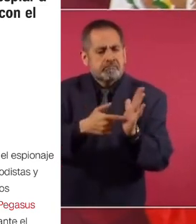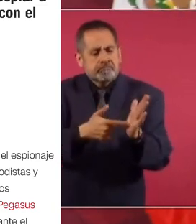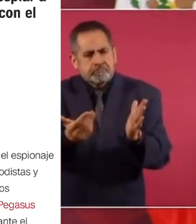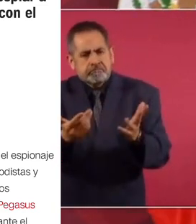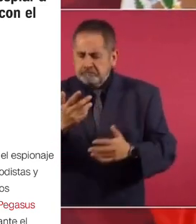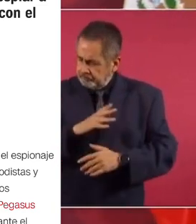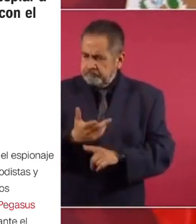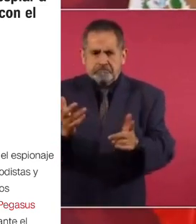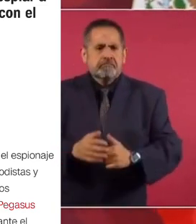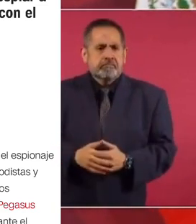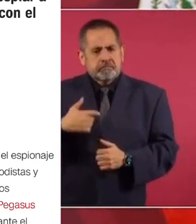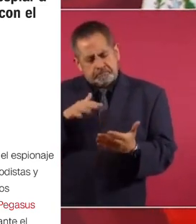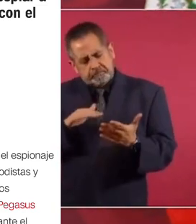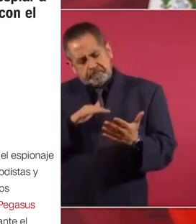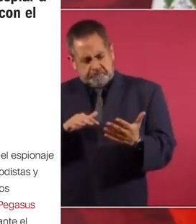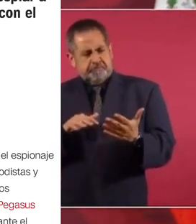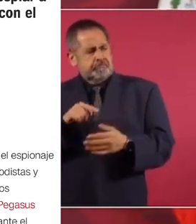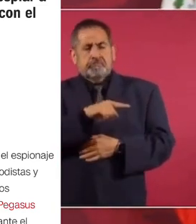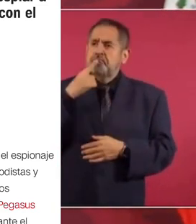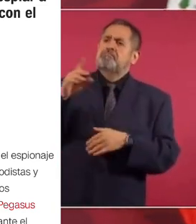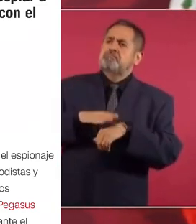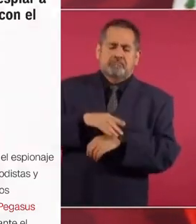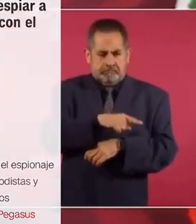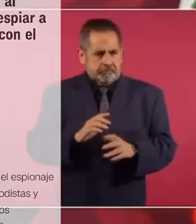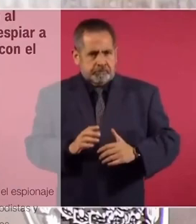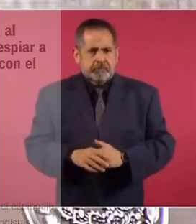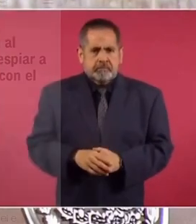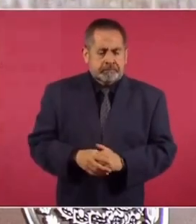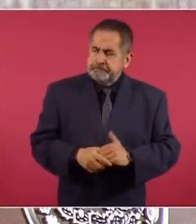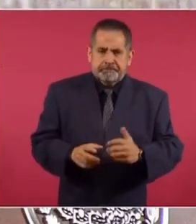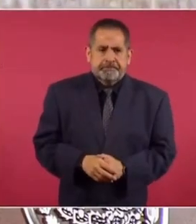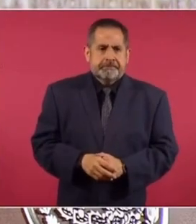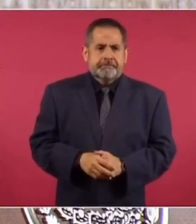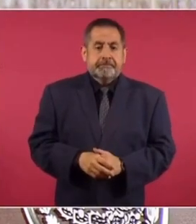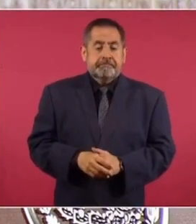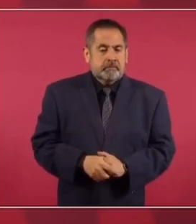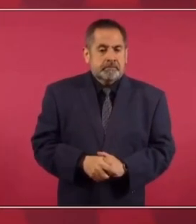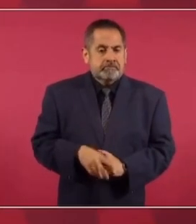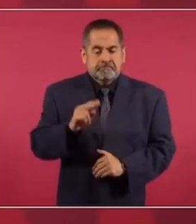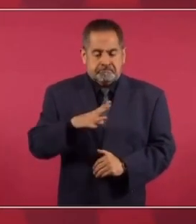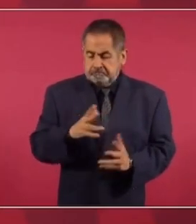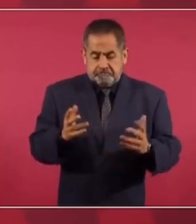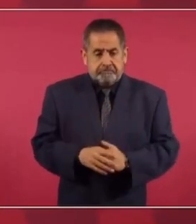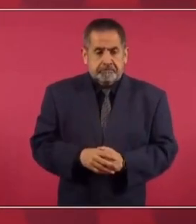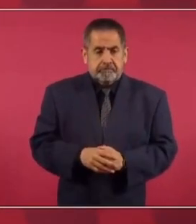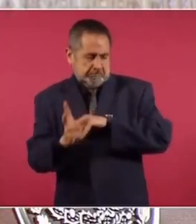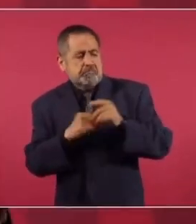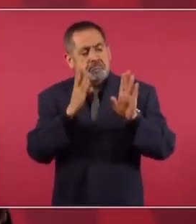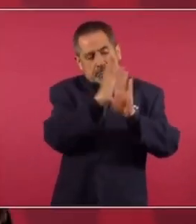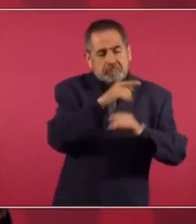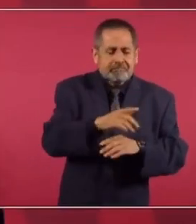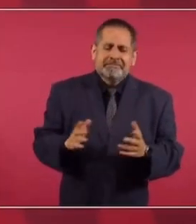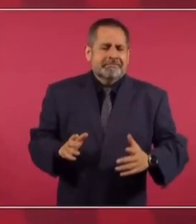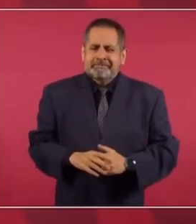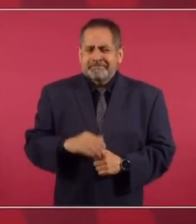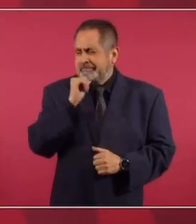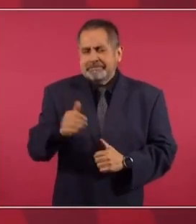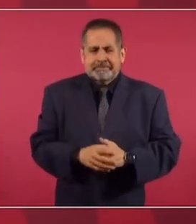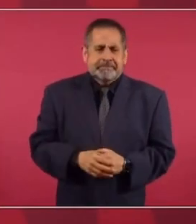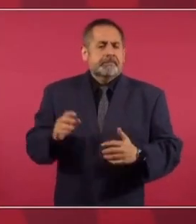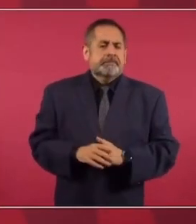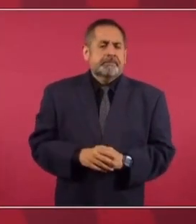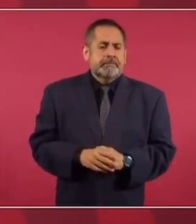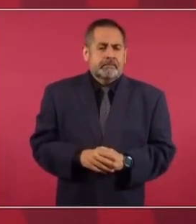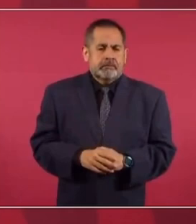estado leyendo sobre esta denuncia y la verdad no hay elementos. Pero estaba yo viendo